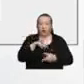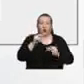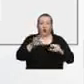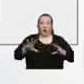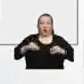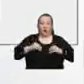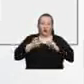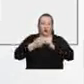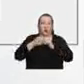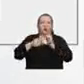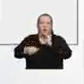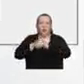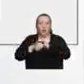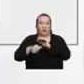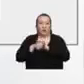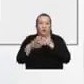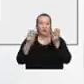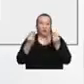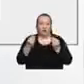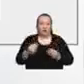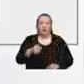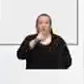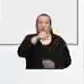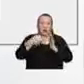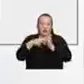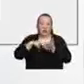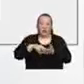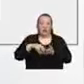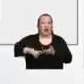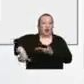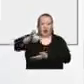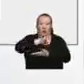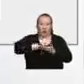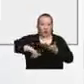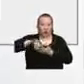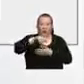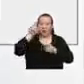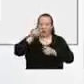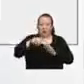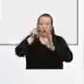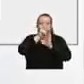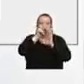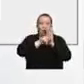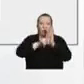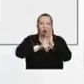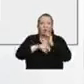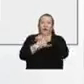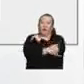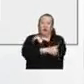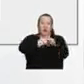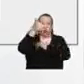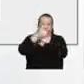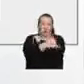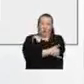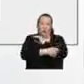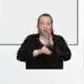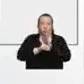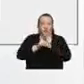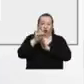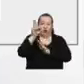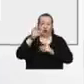que recién democrática perfectamente normal en los países desarrollados sobre todo lo que tienen régimen